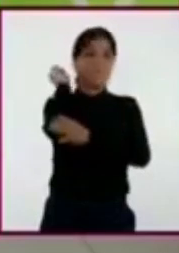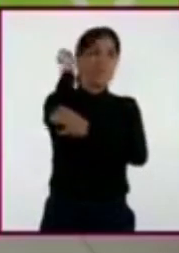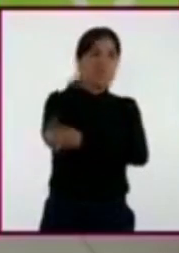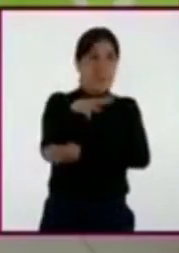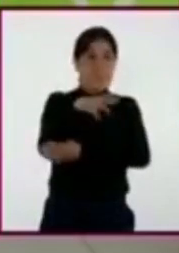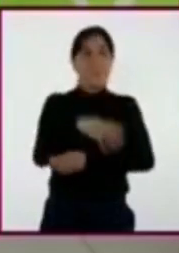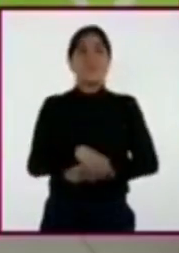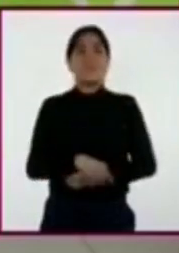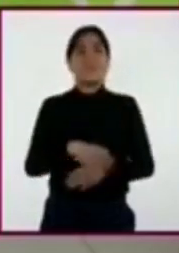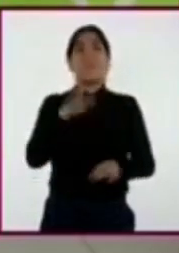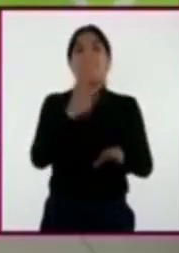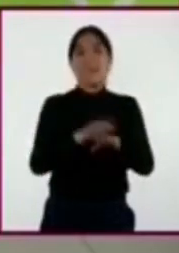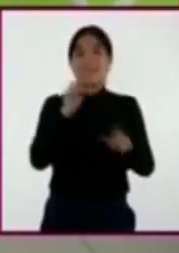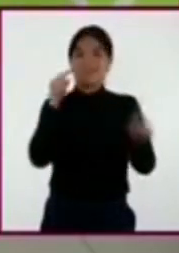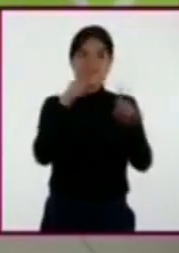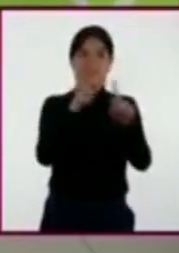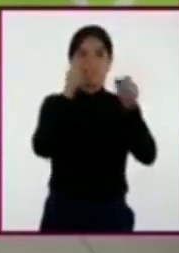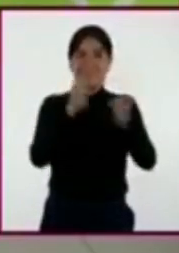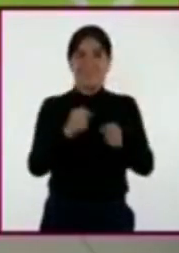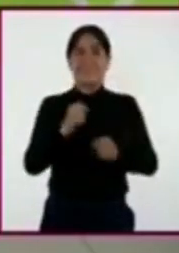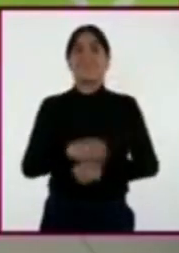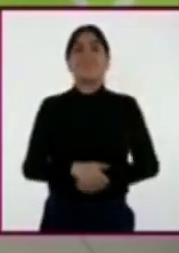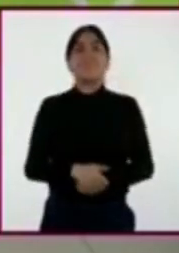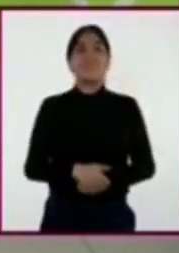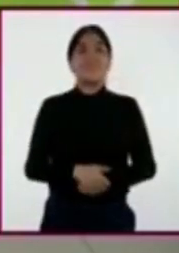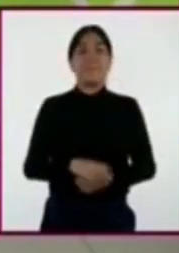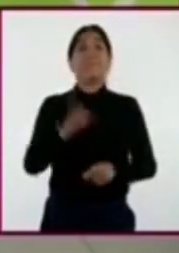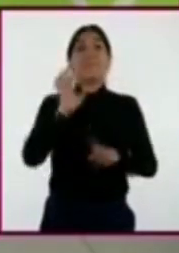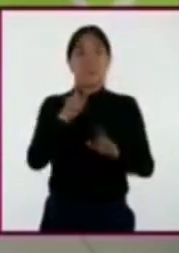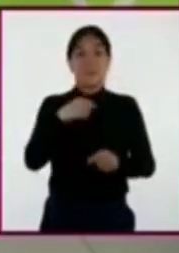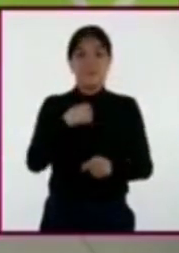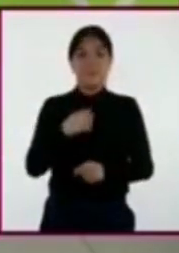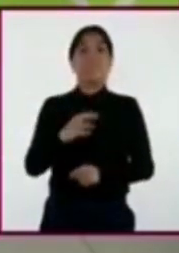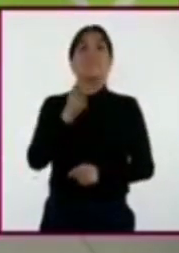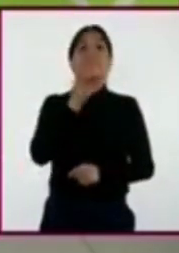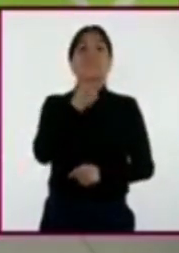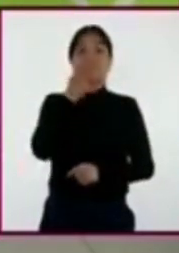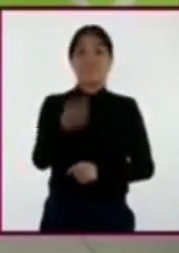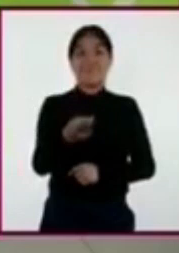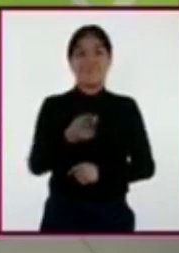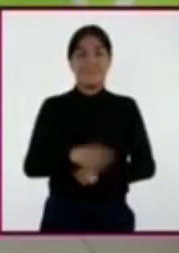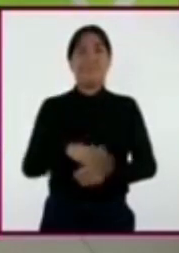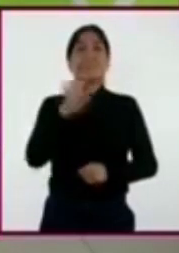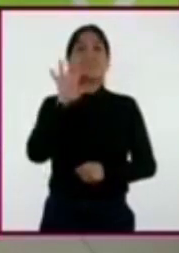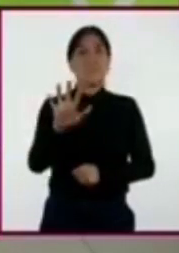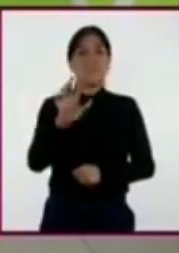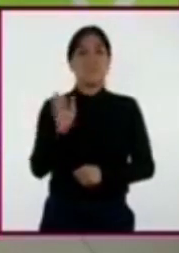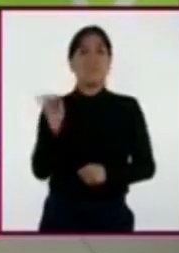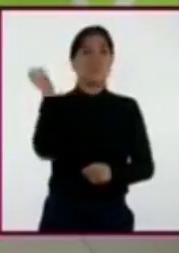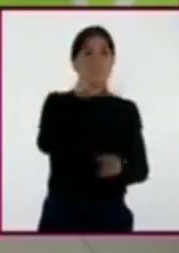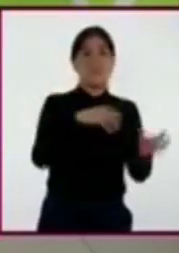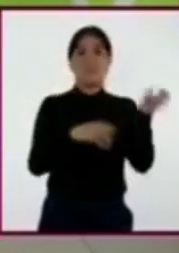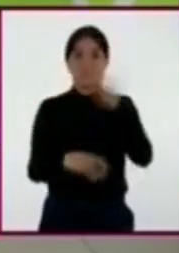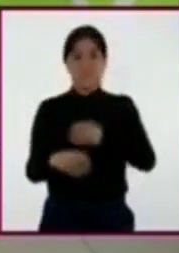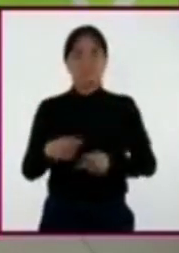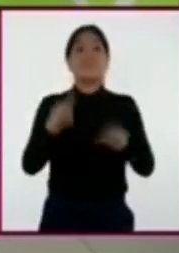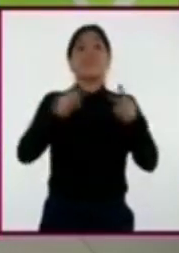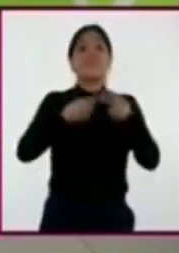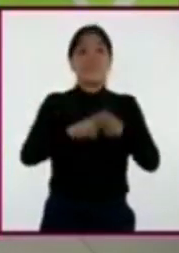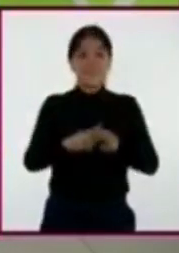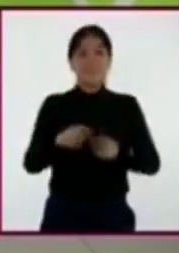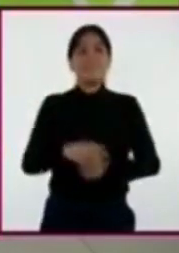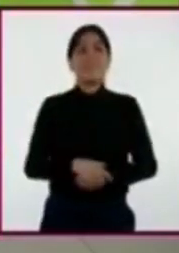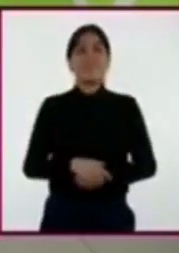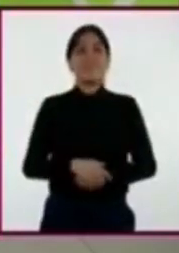de manera más precisa. Entonces, a mi señal, hacemos 5 lanzamientos.